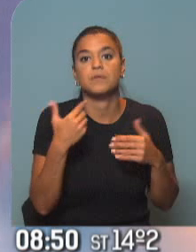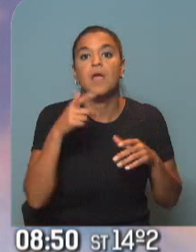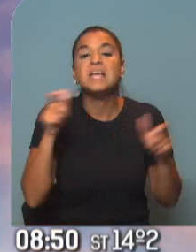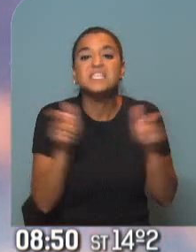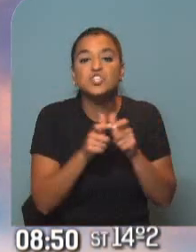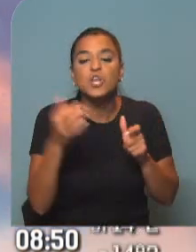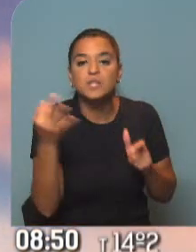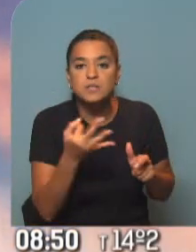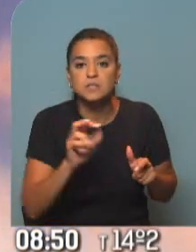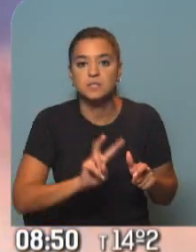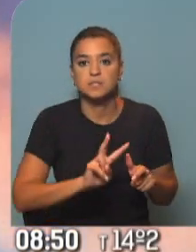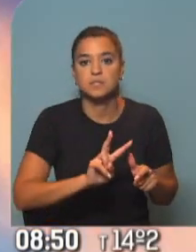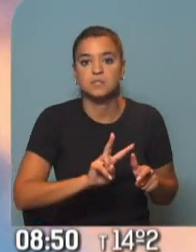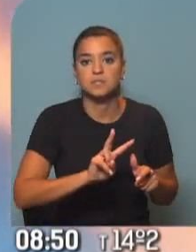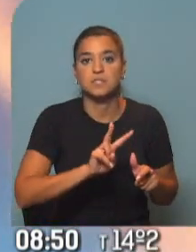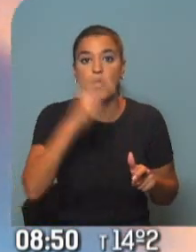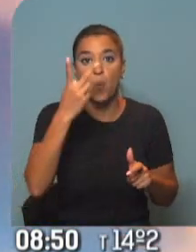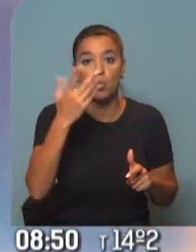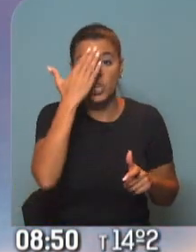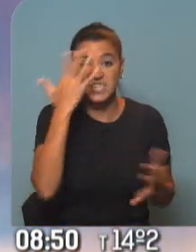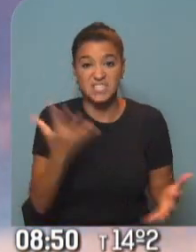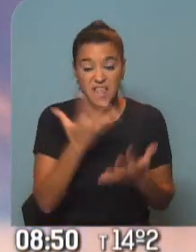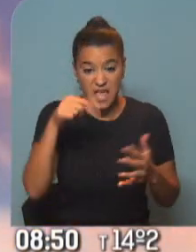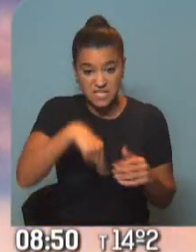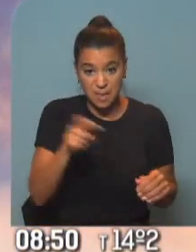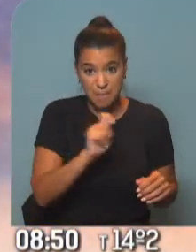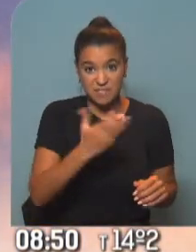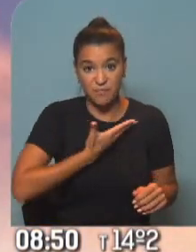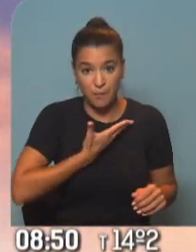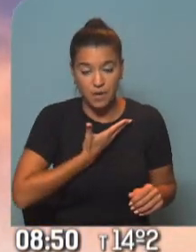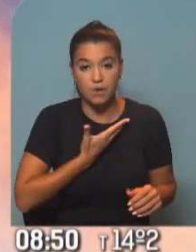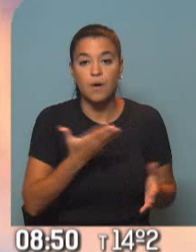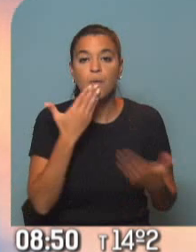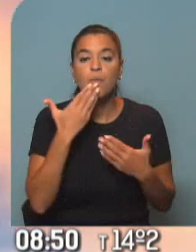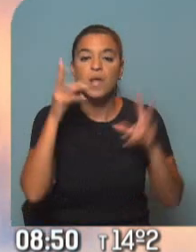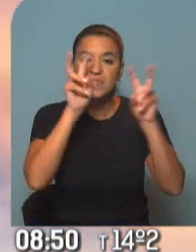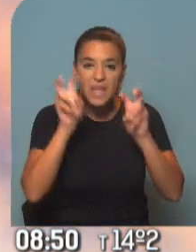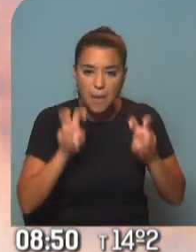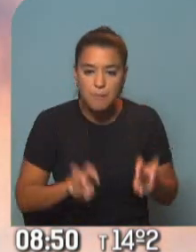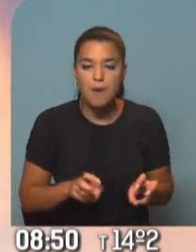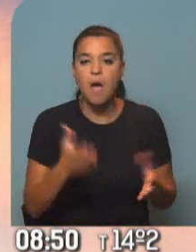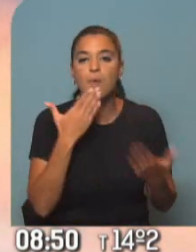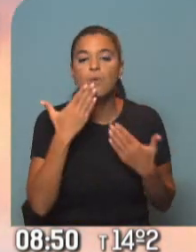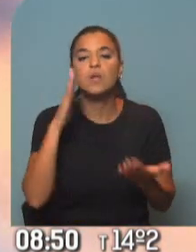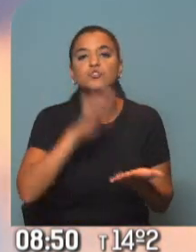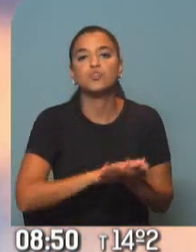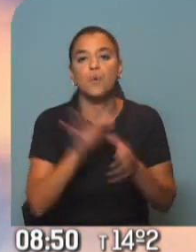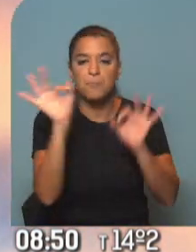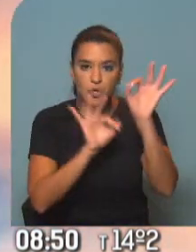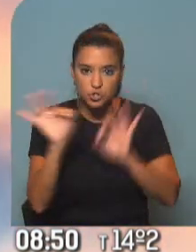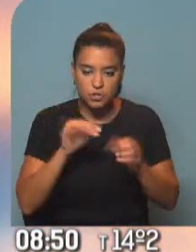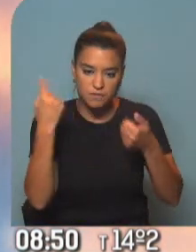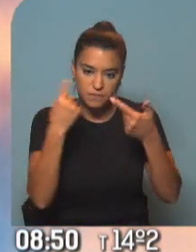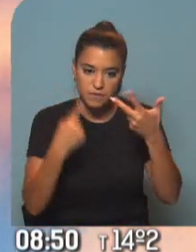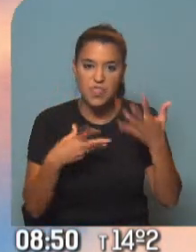en el segundo la segunda quincena de este mes de febrero les vamos a hablar de todos estos temas vamos a hablar de los diferentes proyectos que tienen los